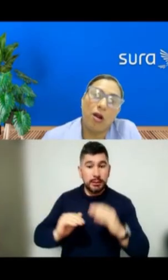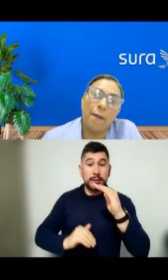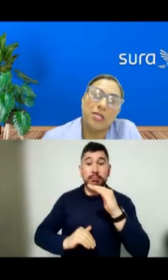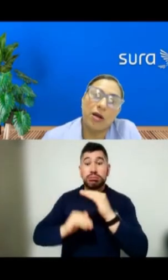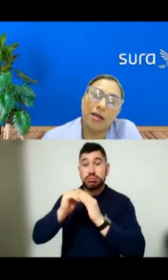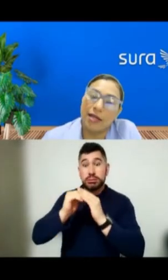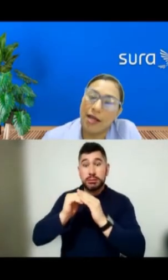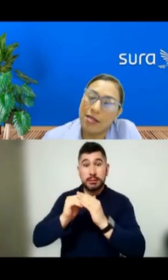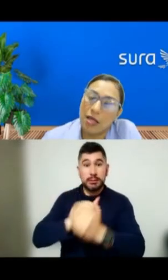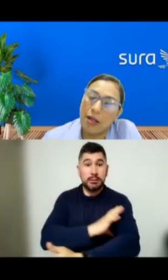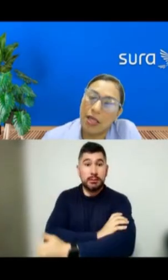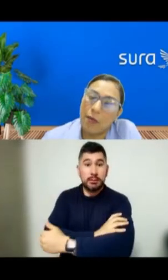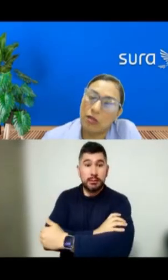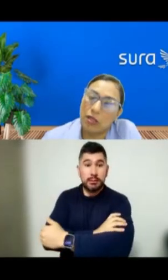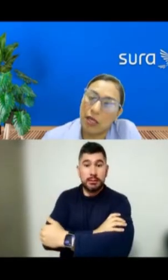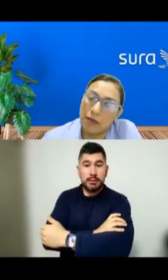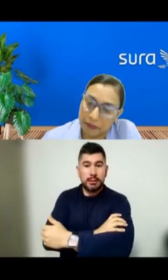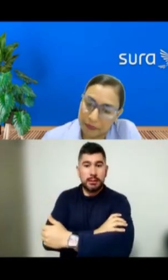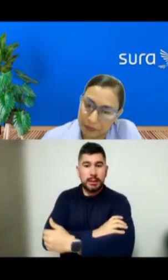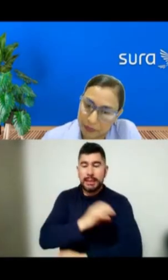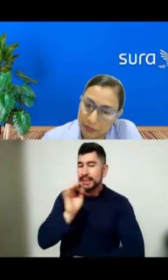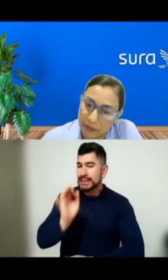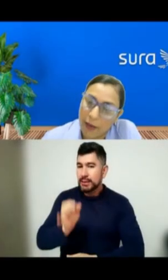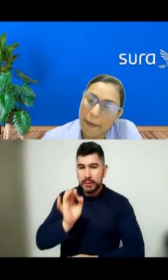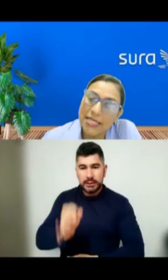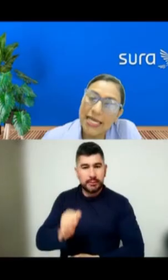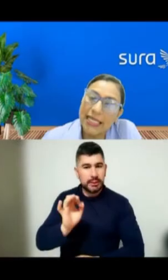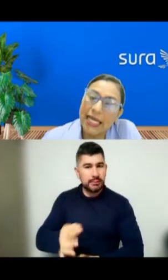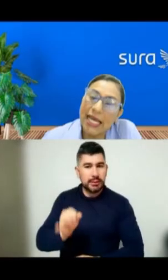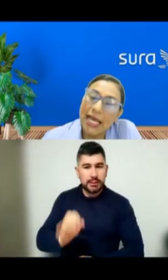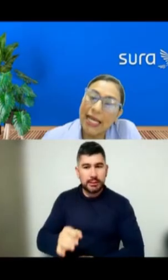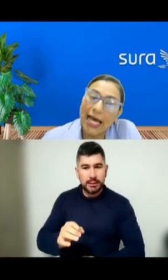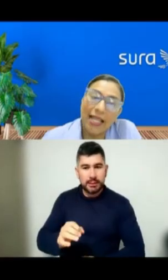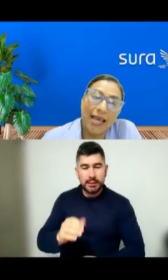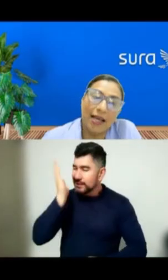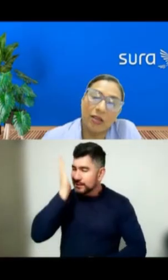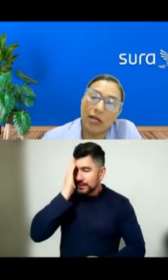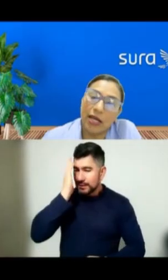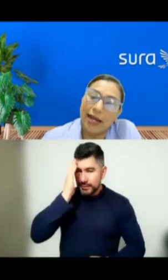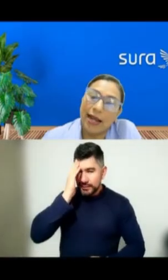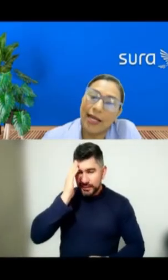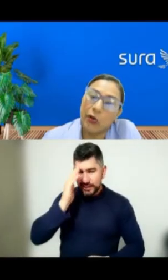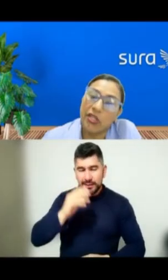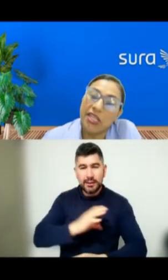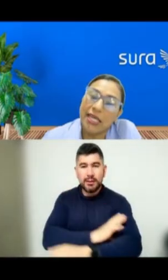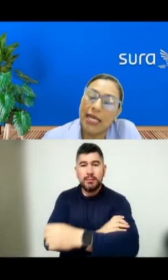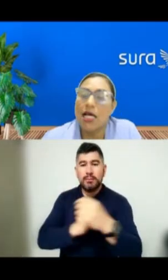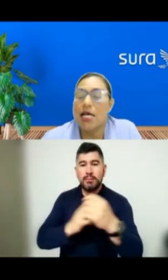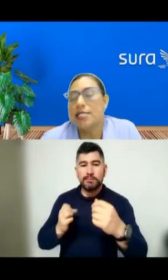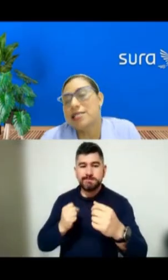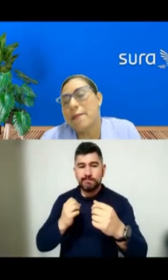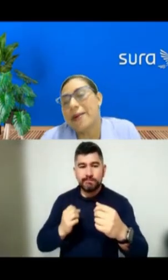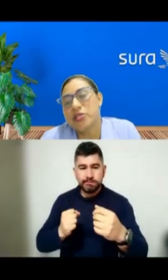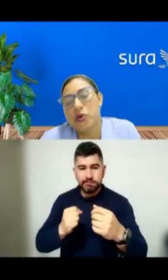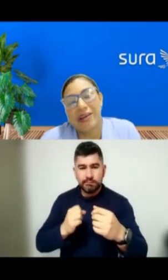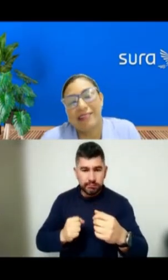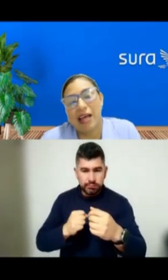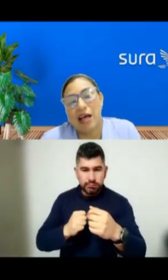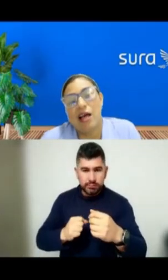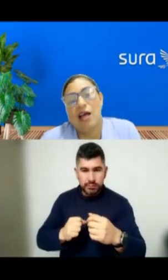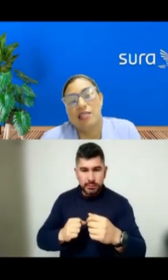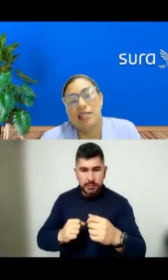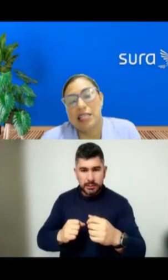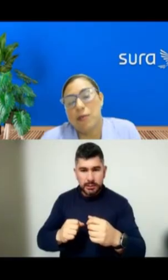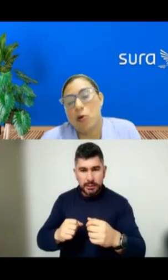que tomemos la presión arterial, siempre debemos tener presente que la diástole es la que nos indica si esa